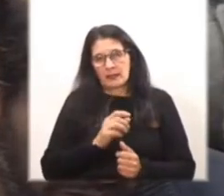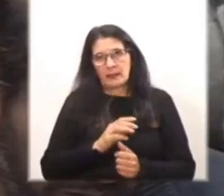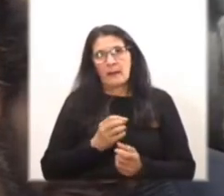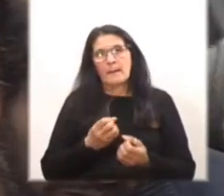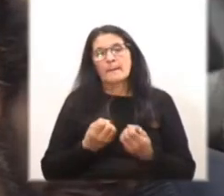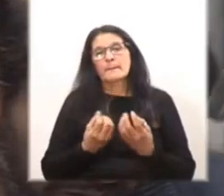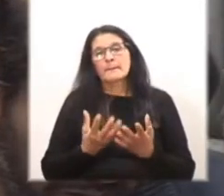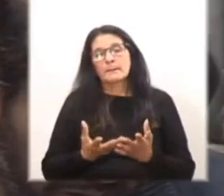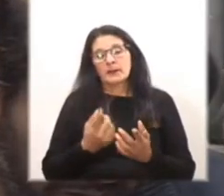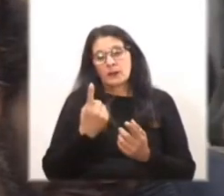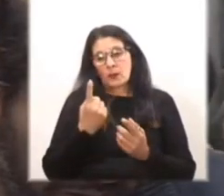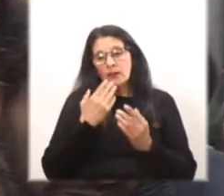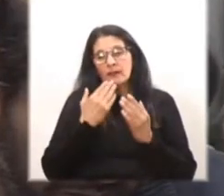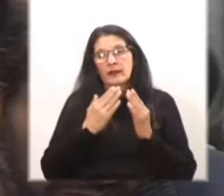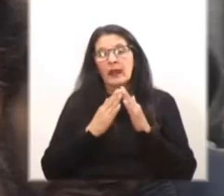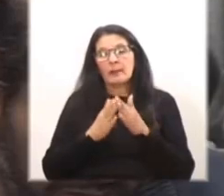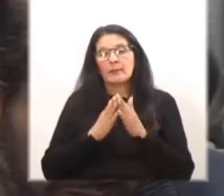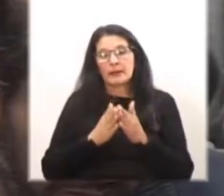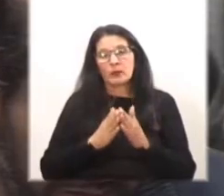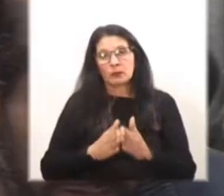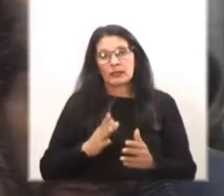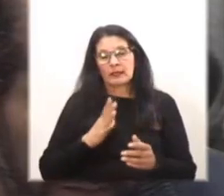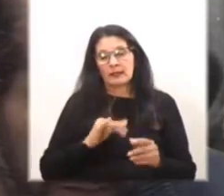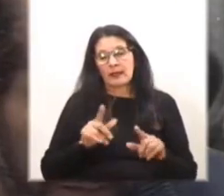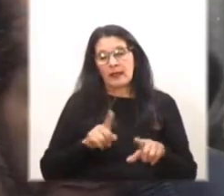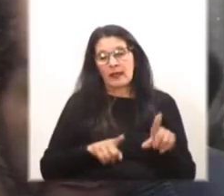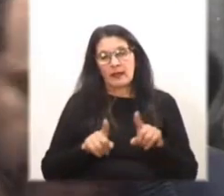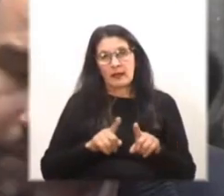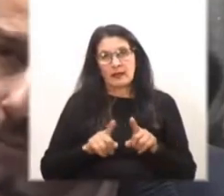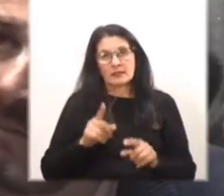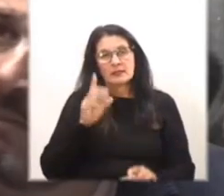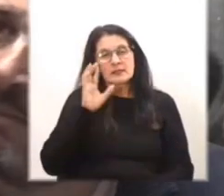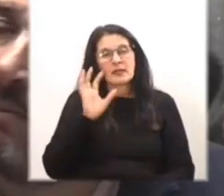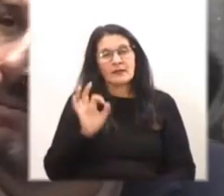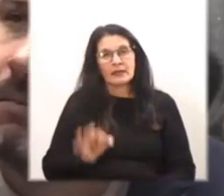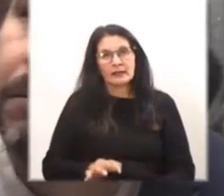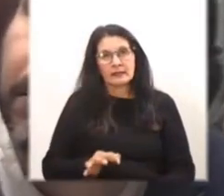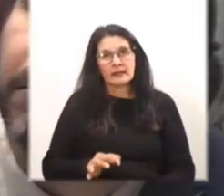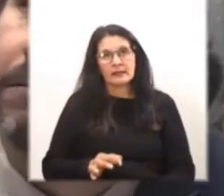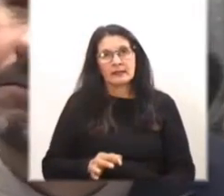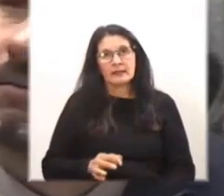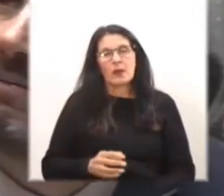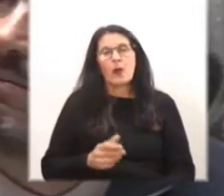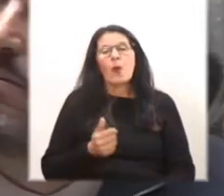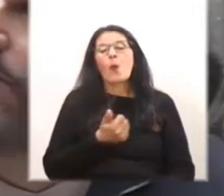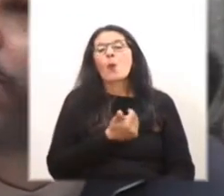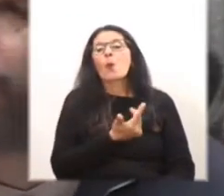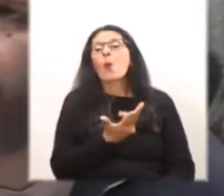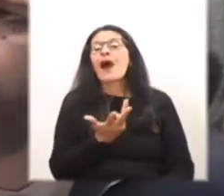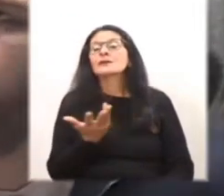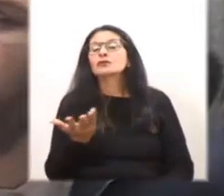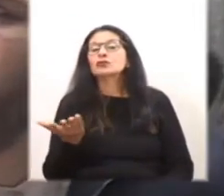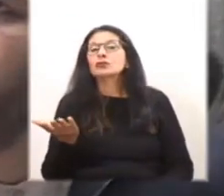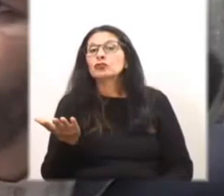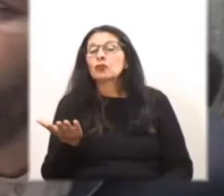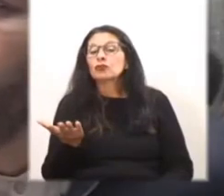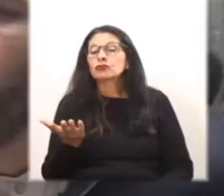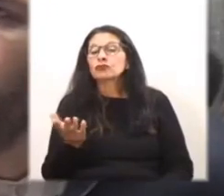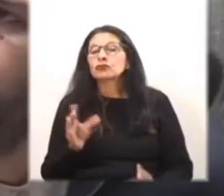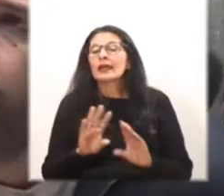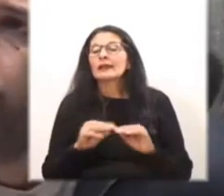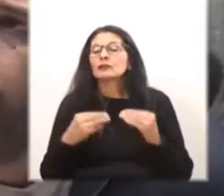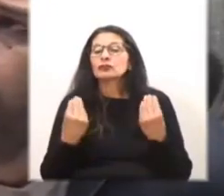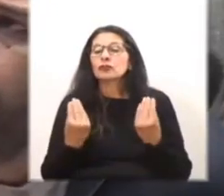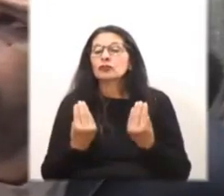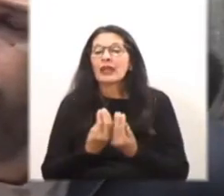Porque una de las preguntas que tenemos para hacerle a la delegación es saber cuántos son en realidad los